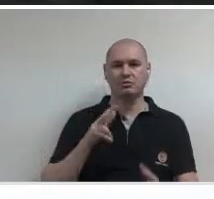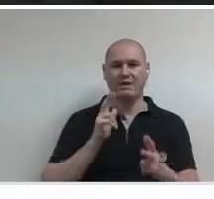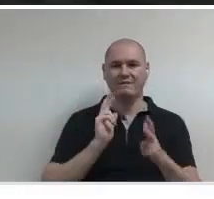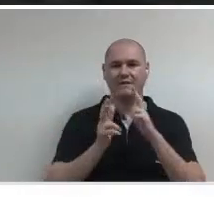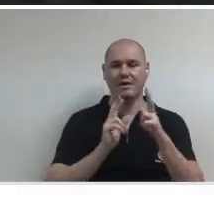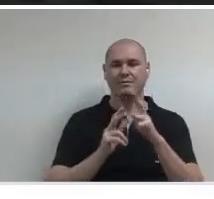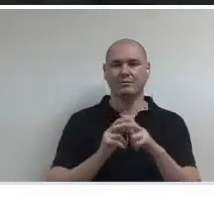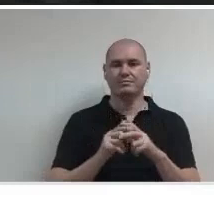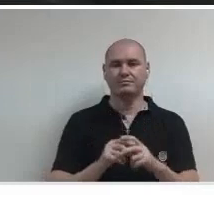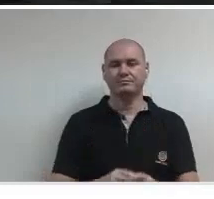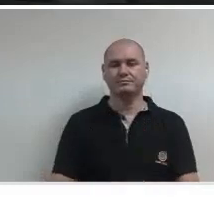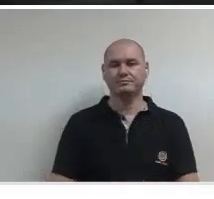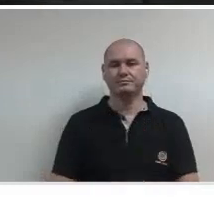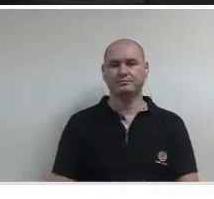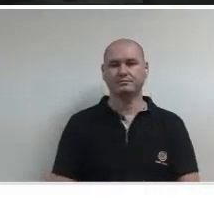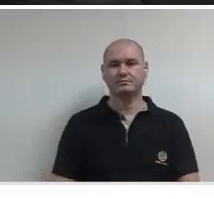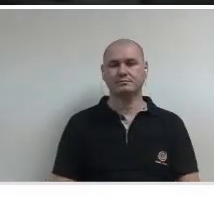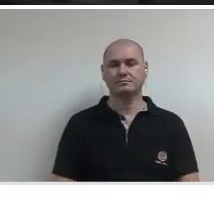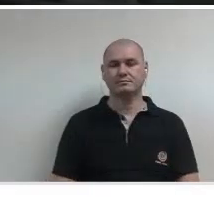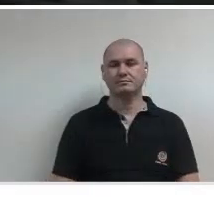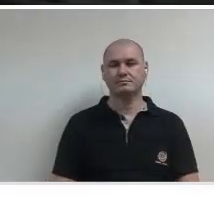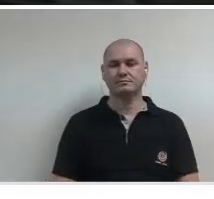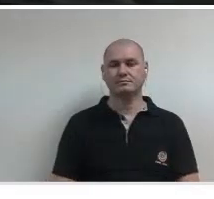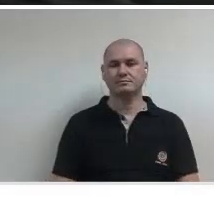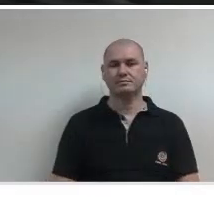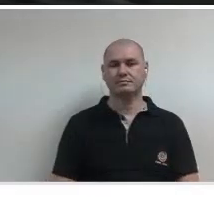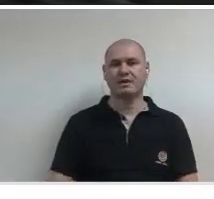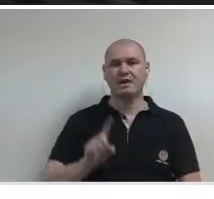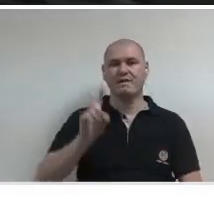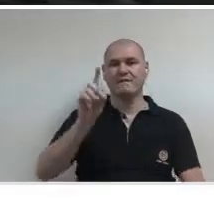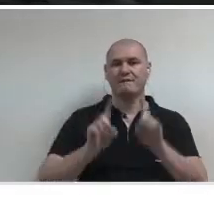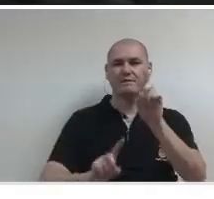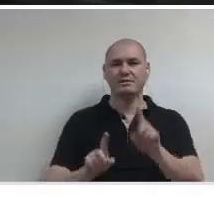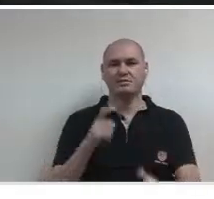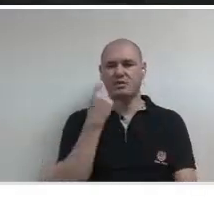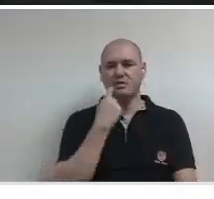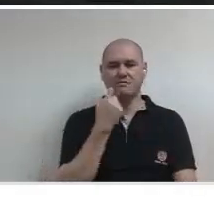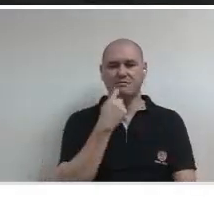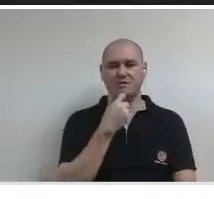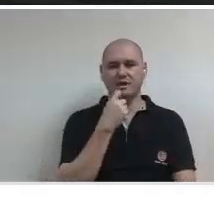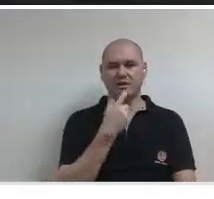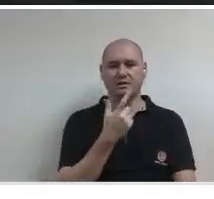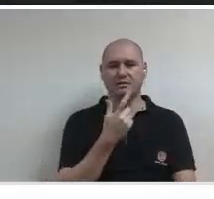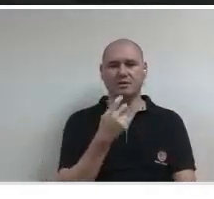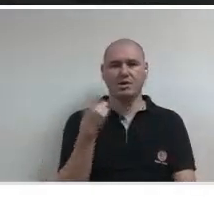o mapo a veces innecesariamente